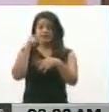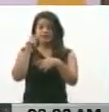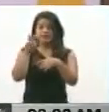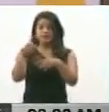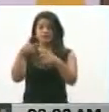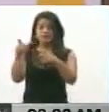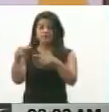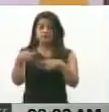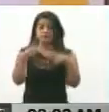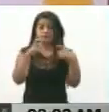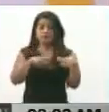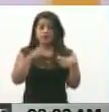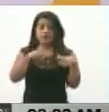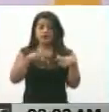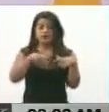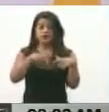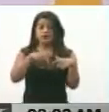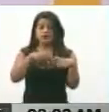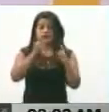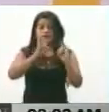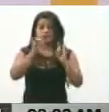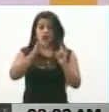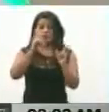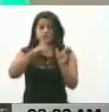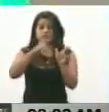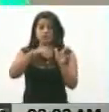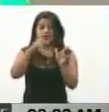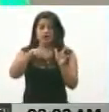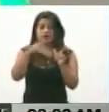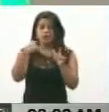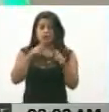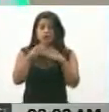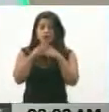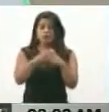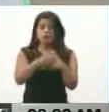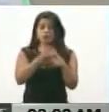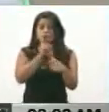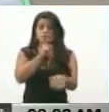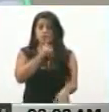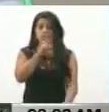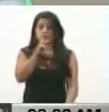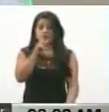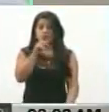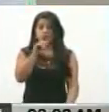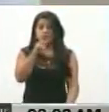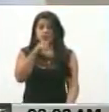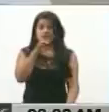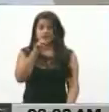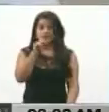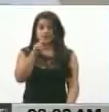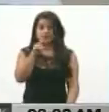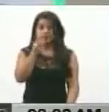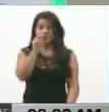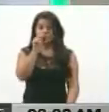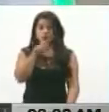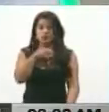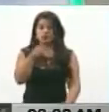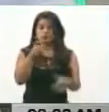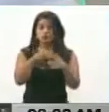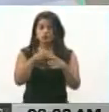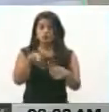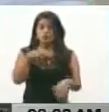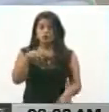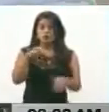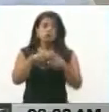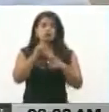aquí en Venezolana de Televisión, donde se encuentra un equipo que se llama el Datacaster. El Datacaster, para no profundizar en temas